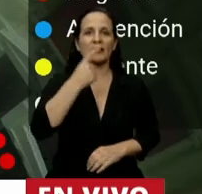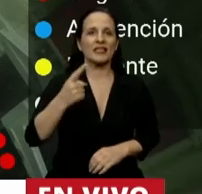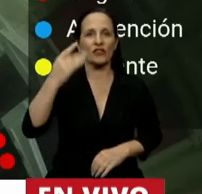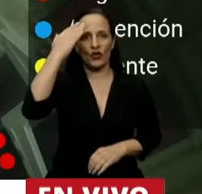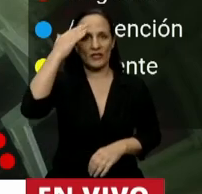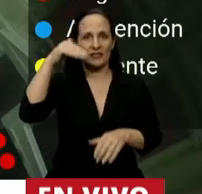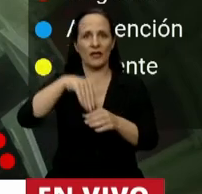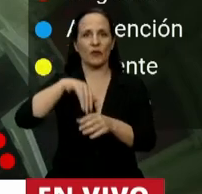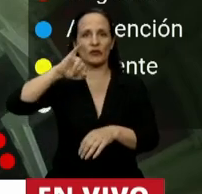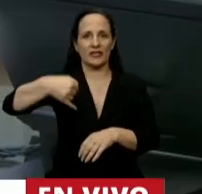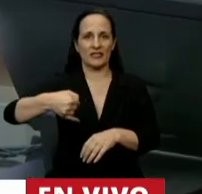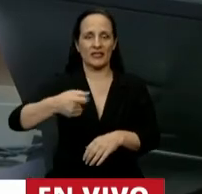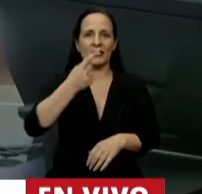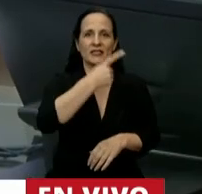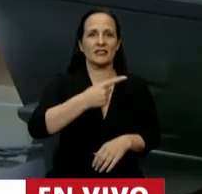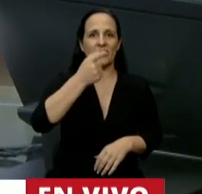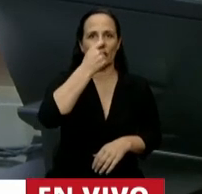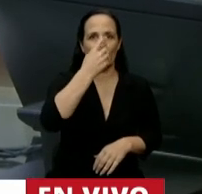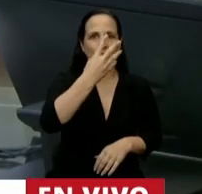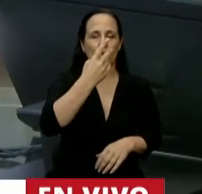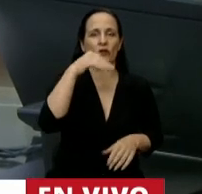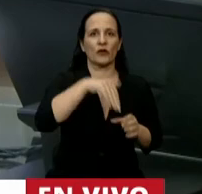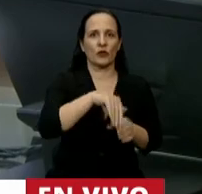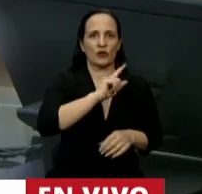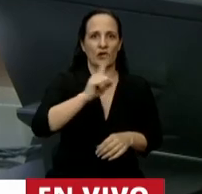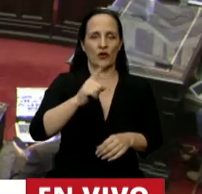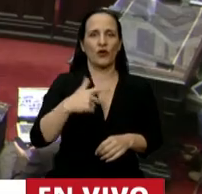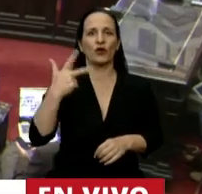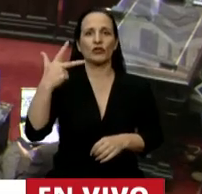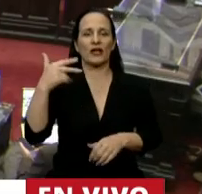115 afirmativos, 124